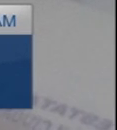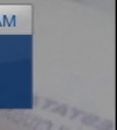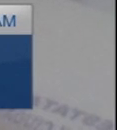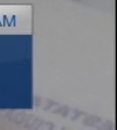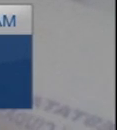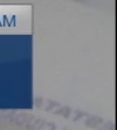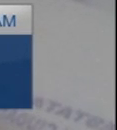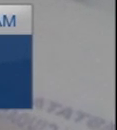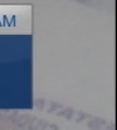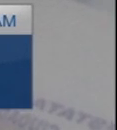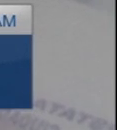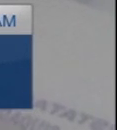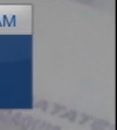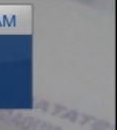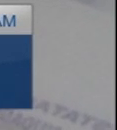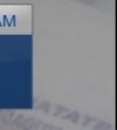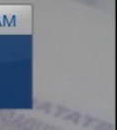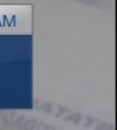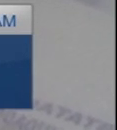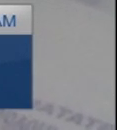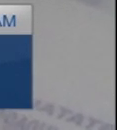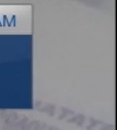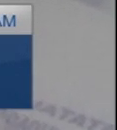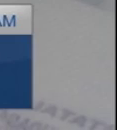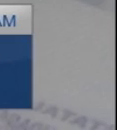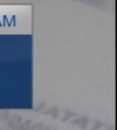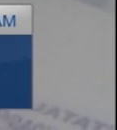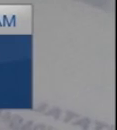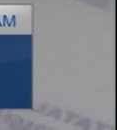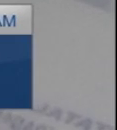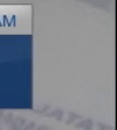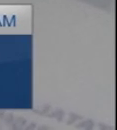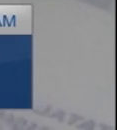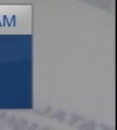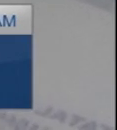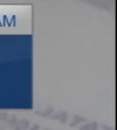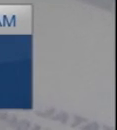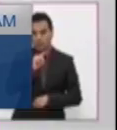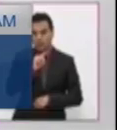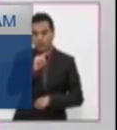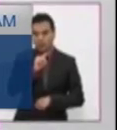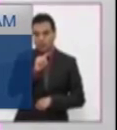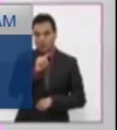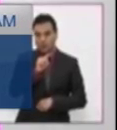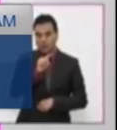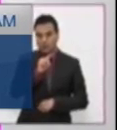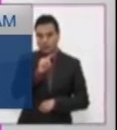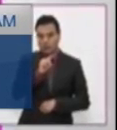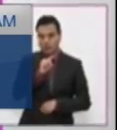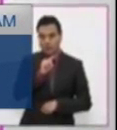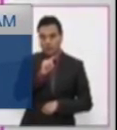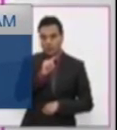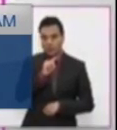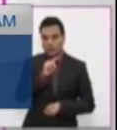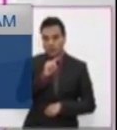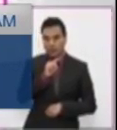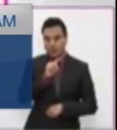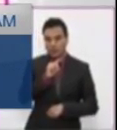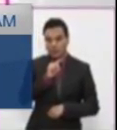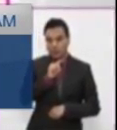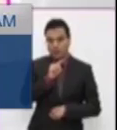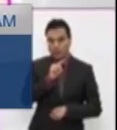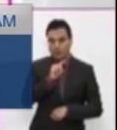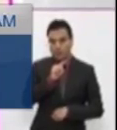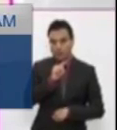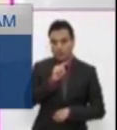Sur, Campeche, Colima, Chihuahua, Guerrero, Michoacán, Nayarit, Nuevo León, Querétaro, San Luis Potosí, Sinaloa,